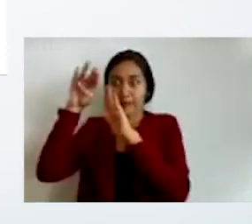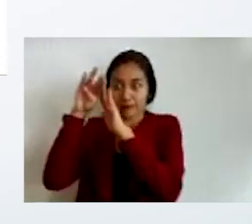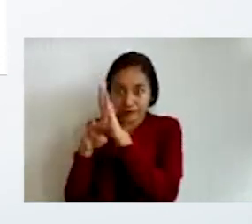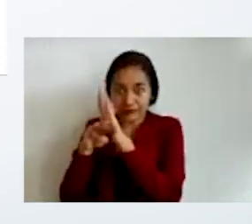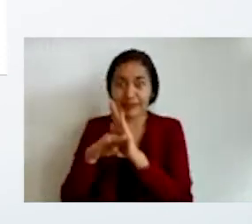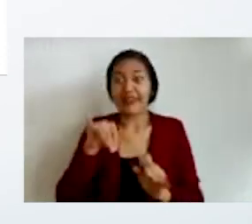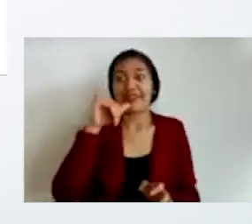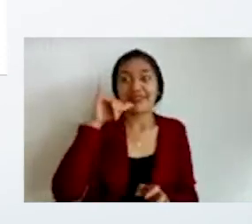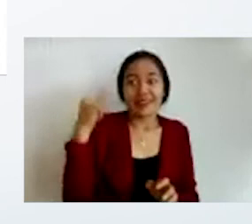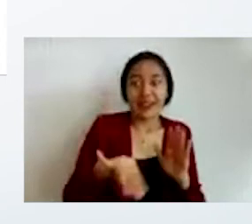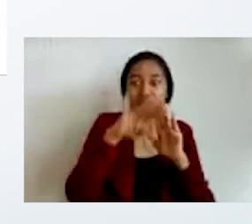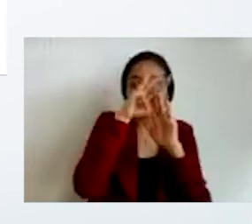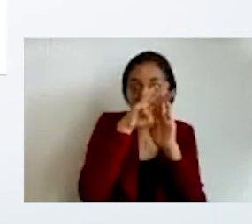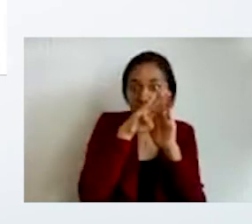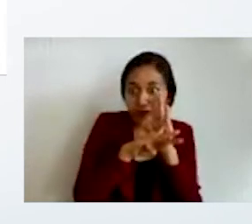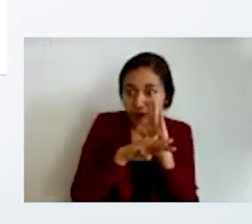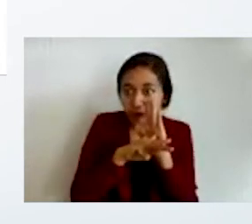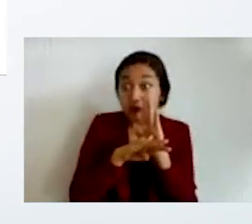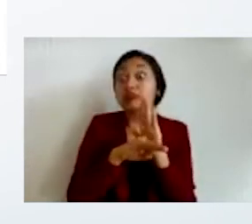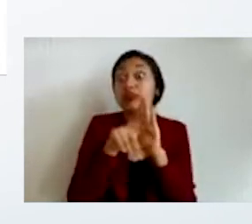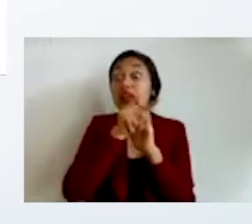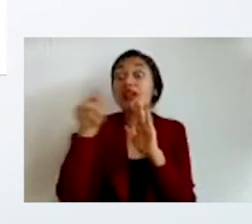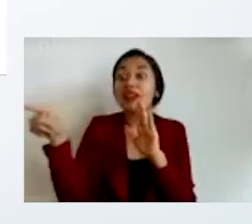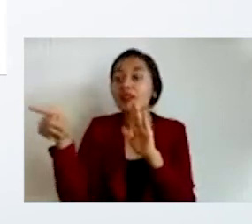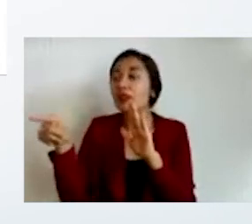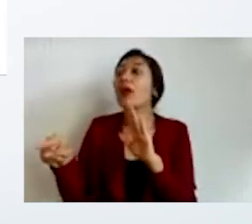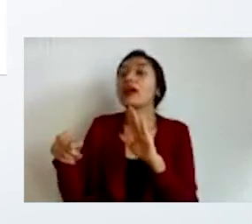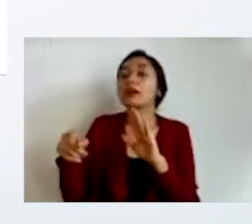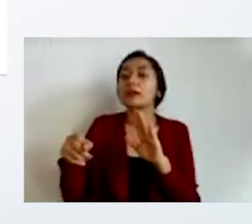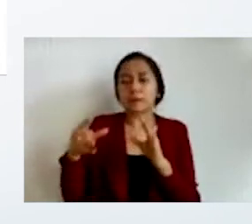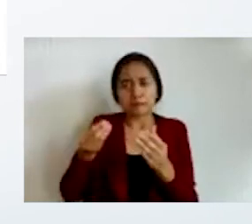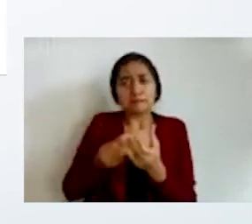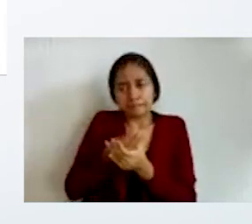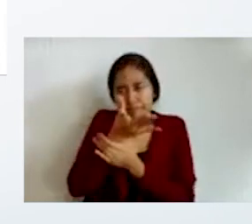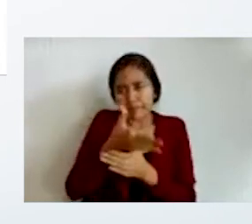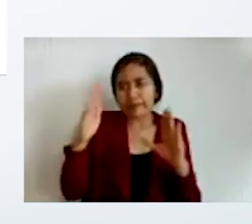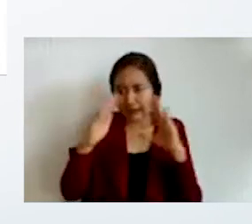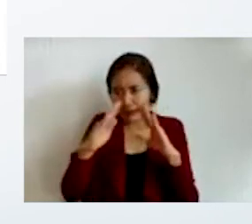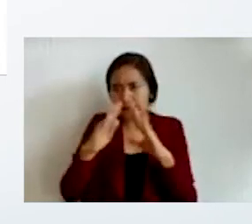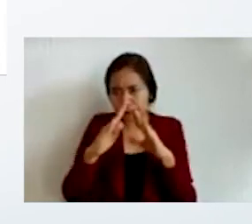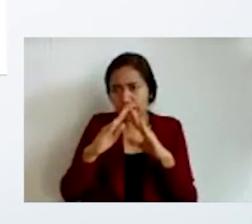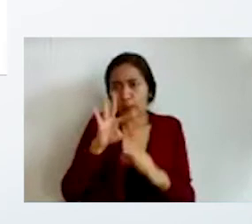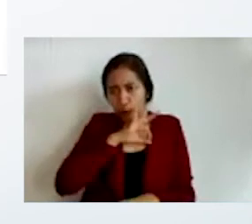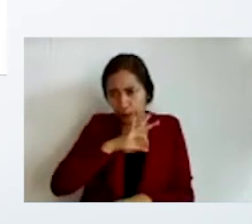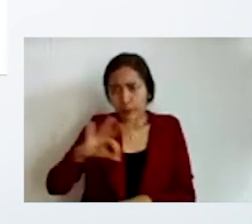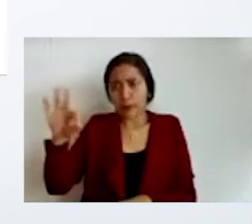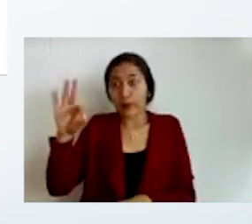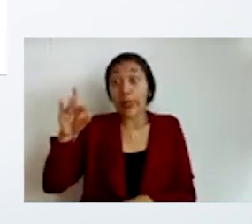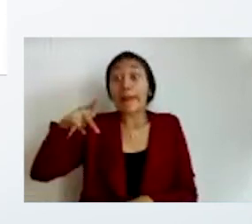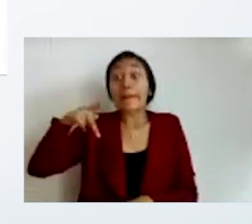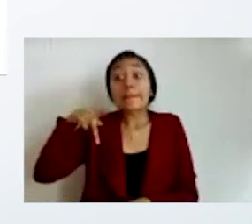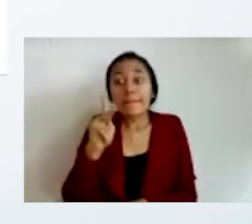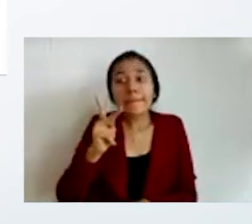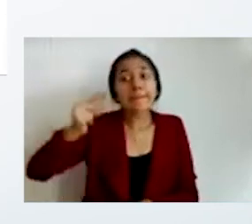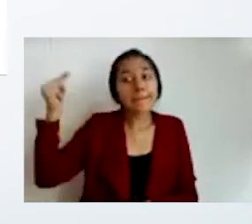toda una serie de restricciones que nos dicen, puedes volver a tratar de vivir como antes, siempre